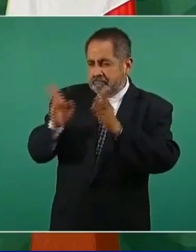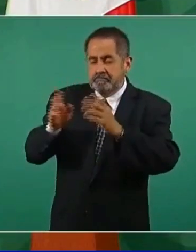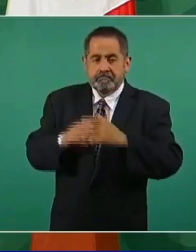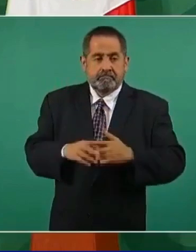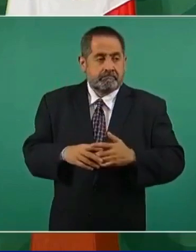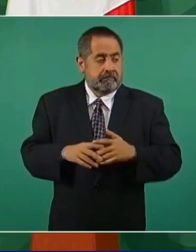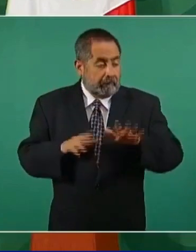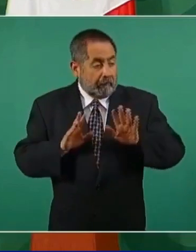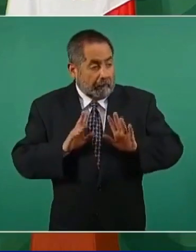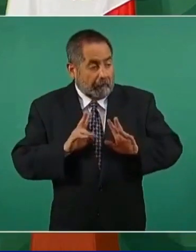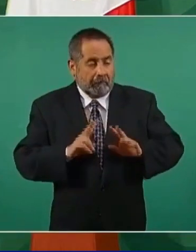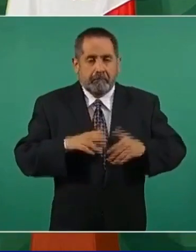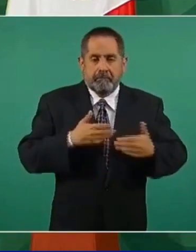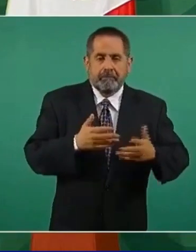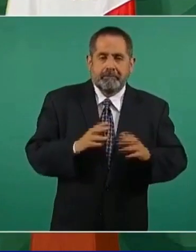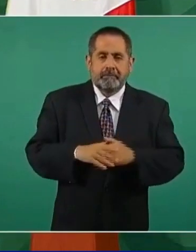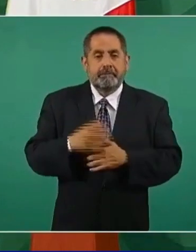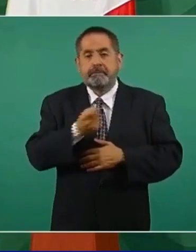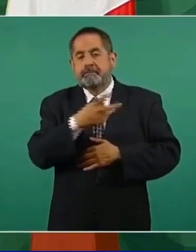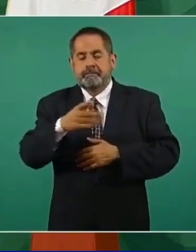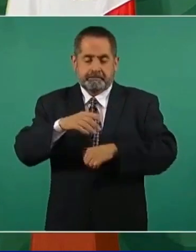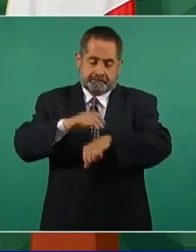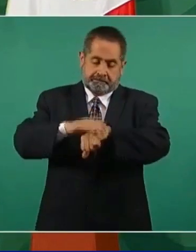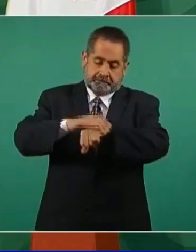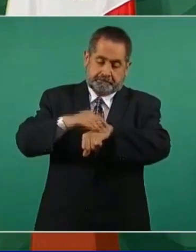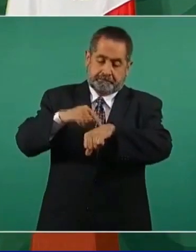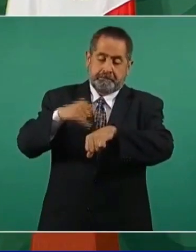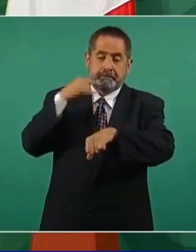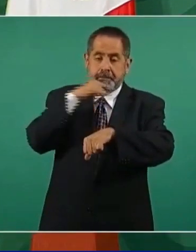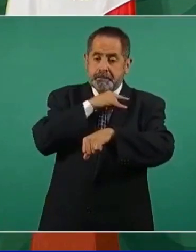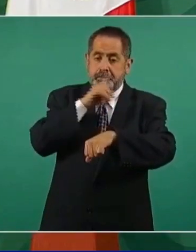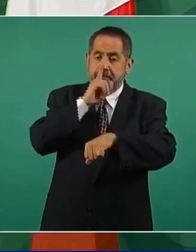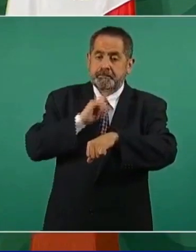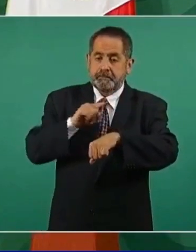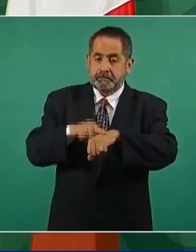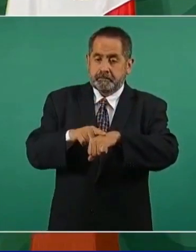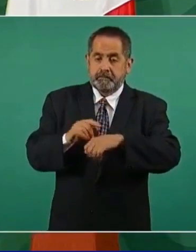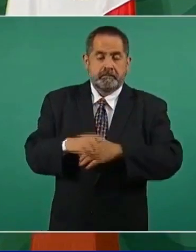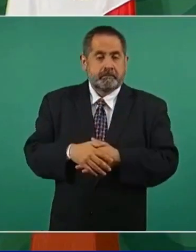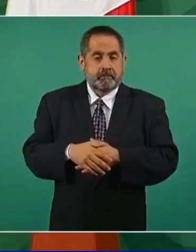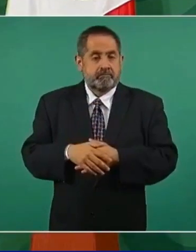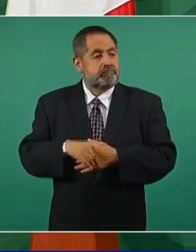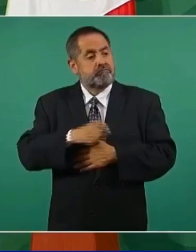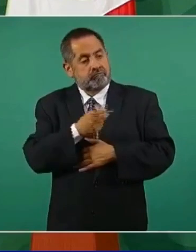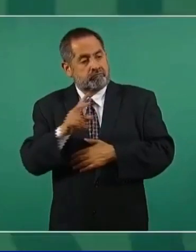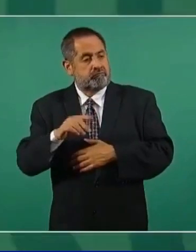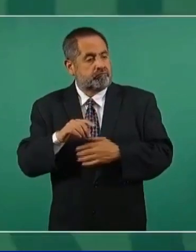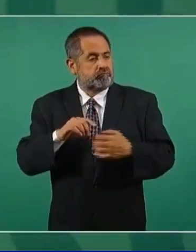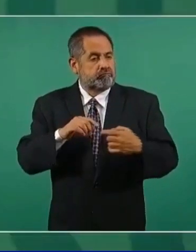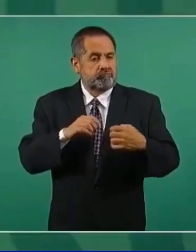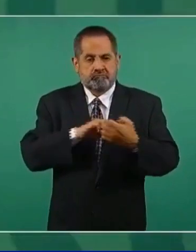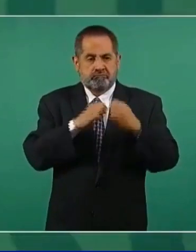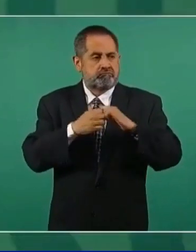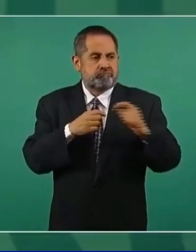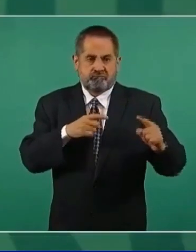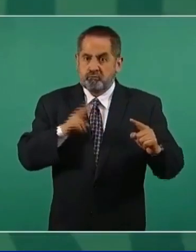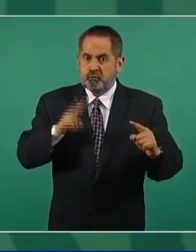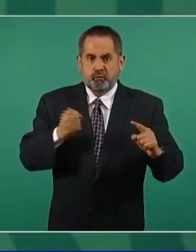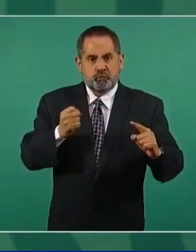amigos de mentira y enemigos de verdad.